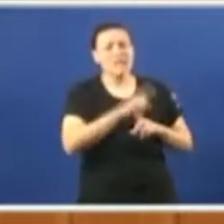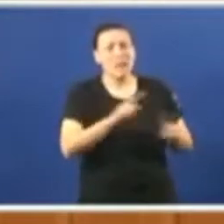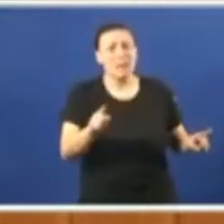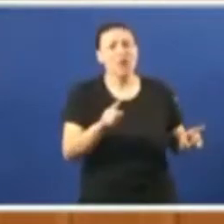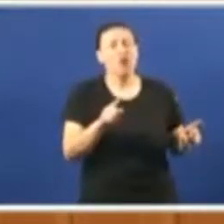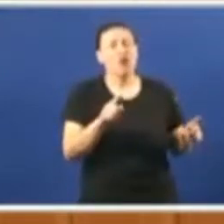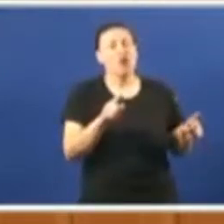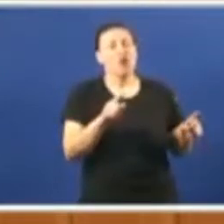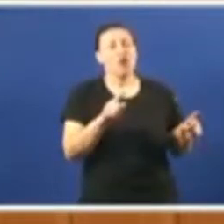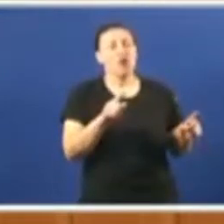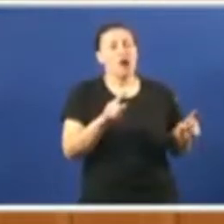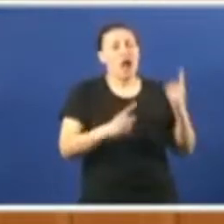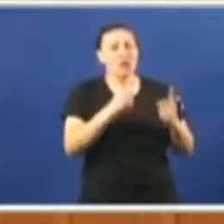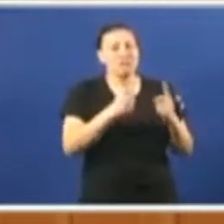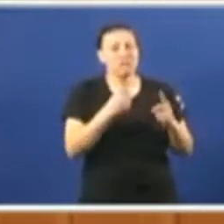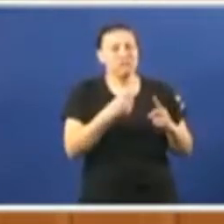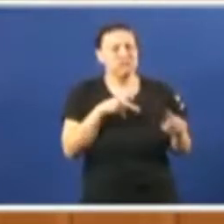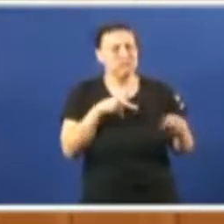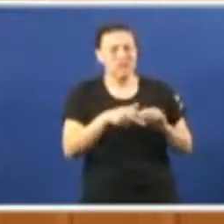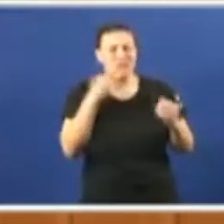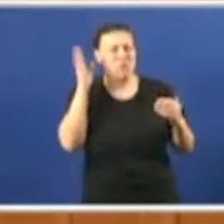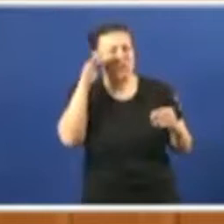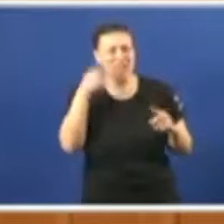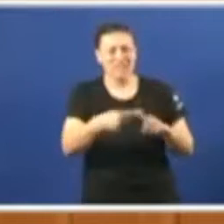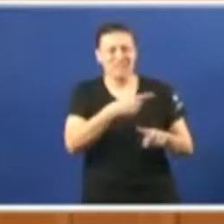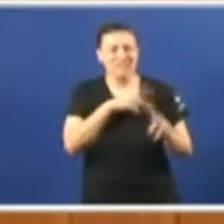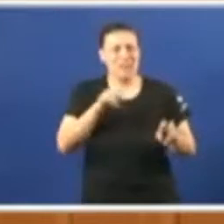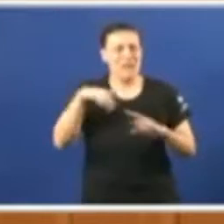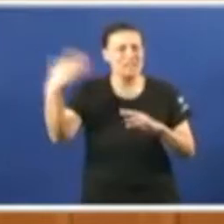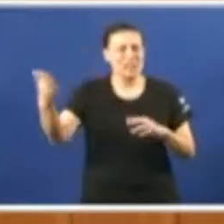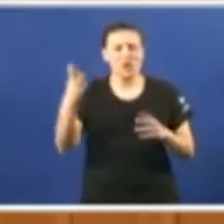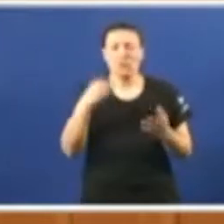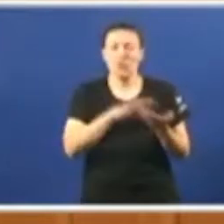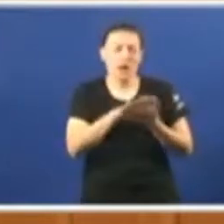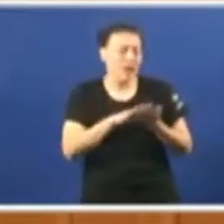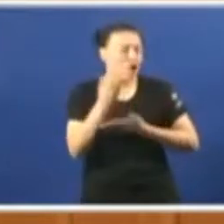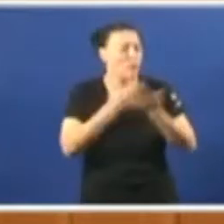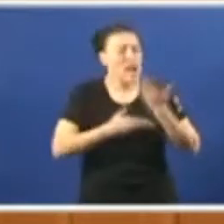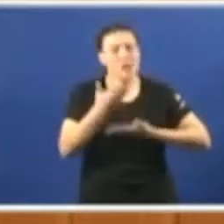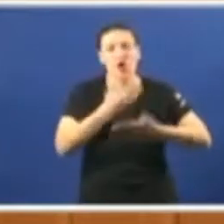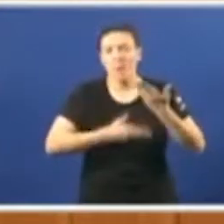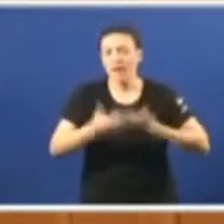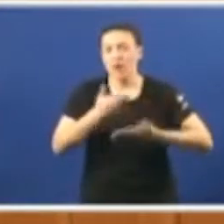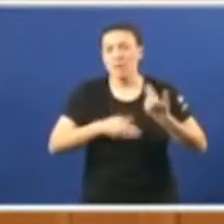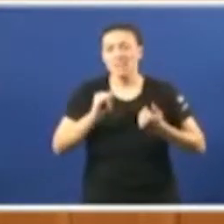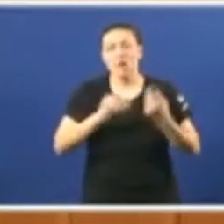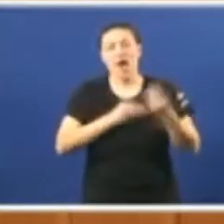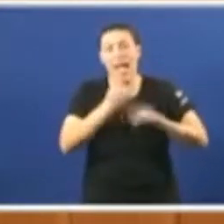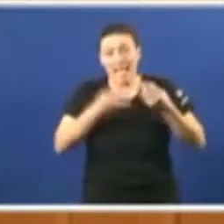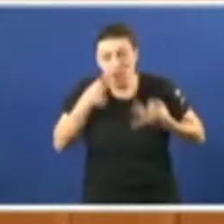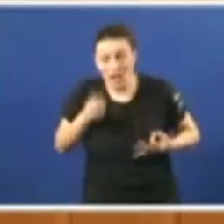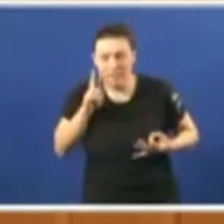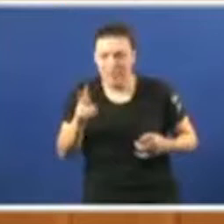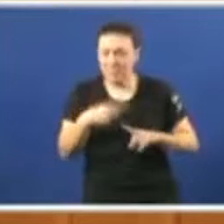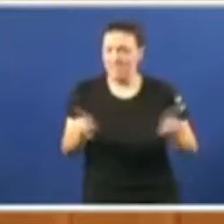dos tesoirazos brutais acometidos en materia de cooperación exterior. Poden falar moito de cooperación, pero hai feitos que nos din moito máis. Por iso non